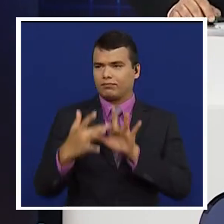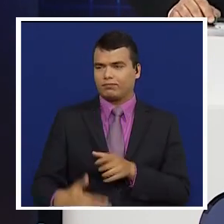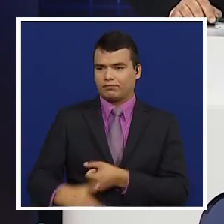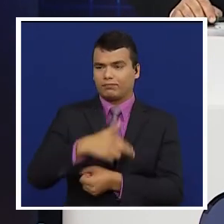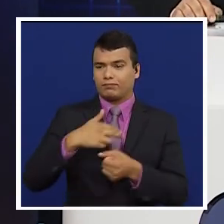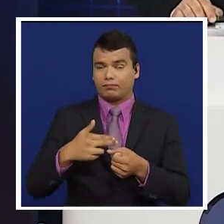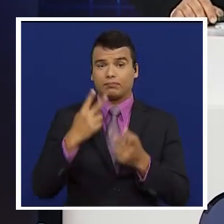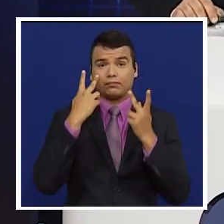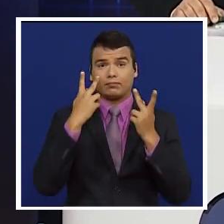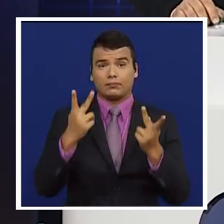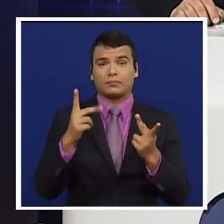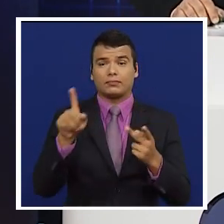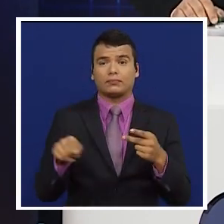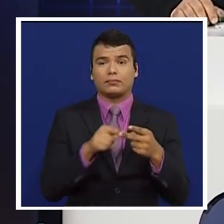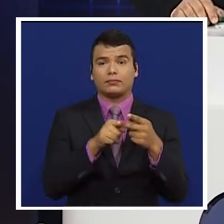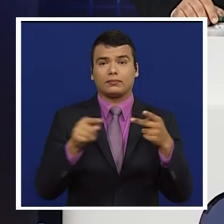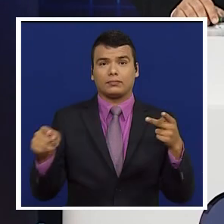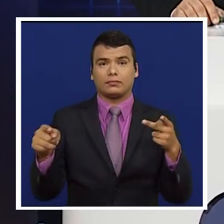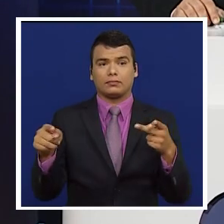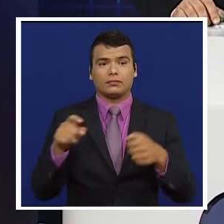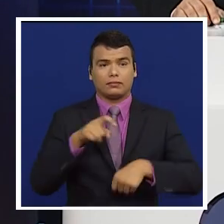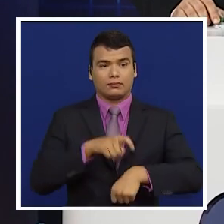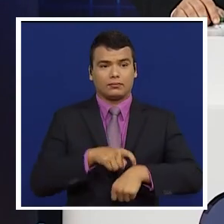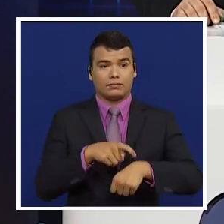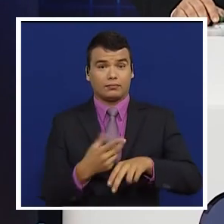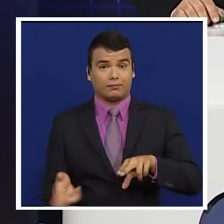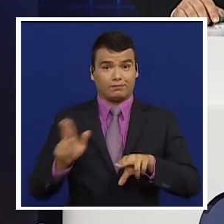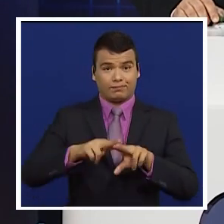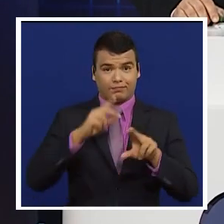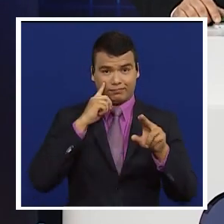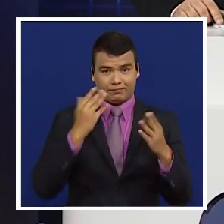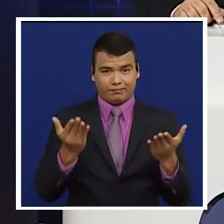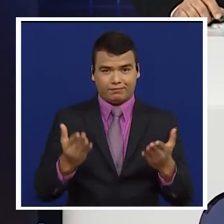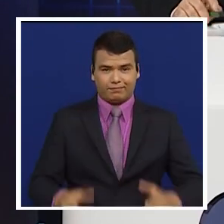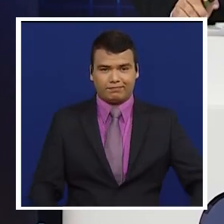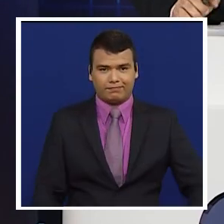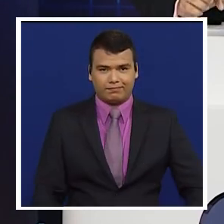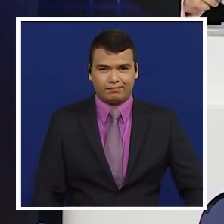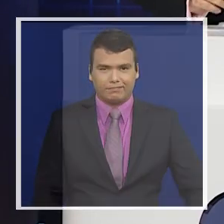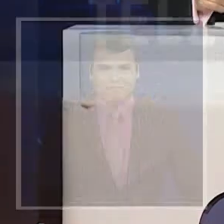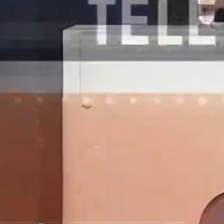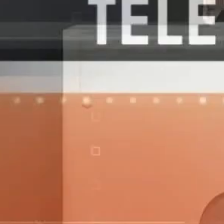más cerca de la región. Los esperamos la próxima semana en un horario doble. Que tengan un feliz día.